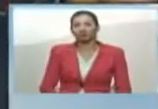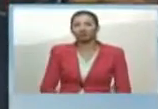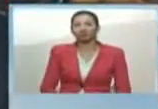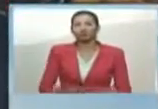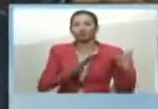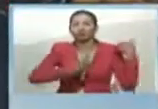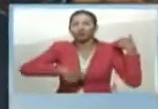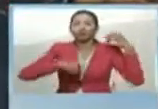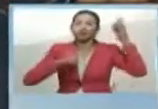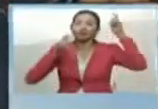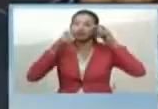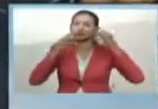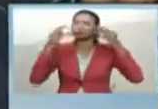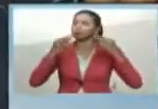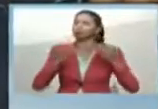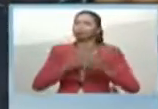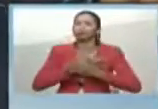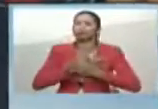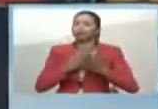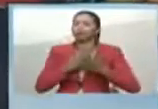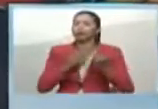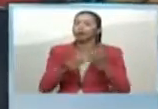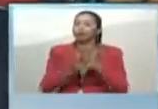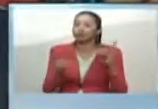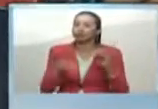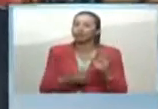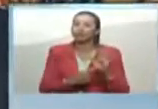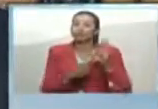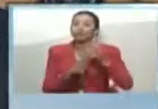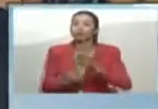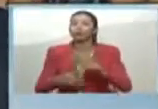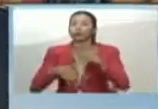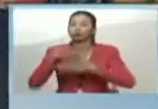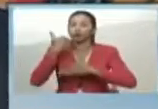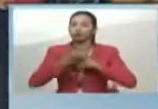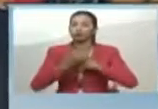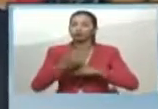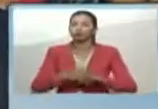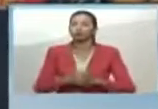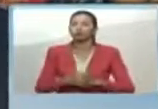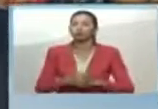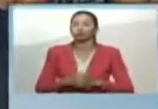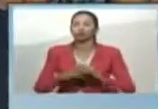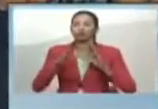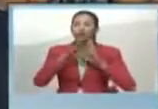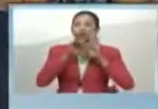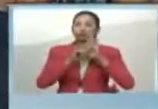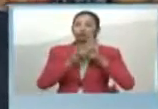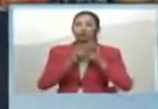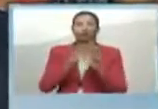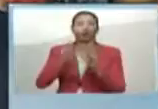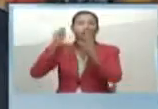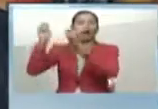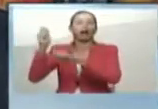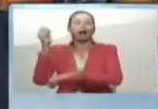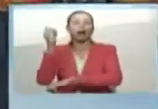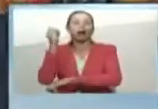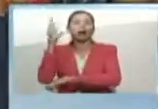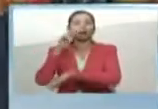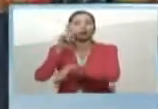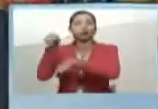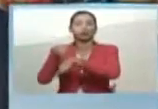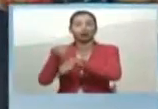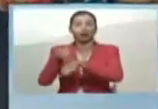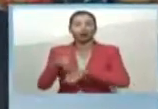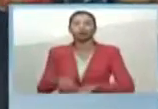fue tan demócrata que él presentó un proyecto de constitución a la Asamblea Nacional Constituyente,